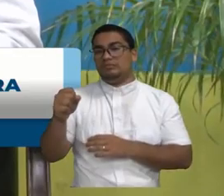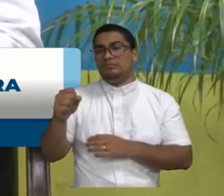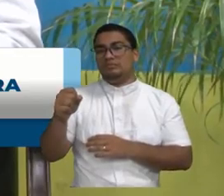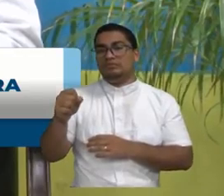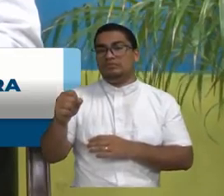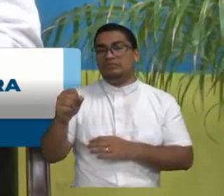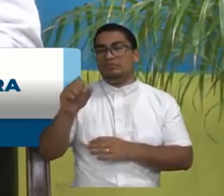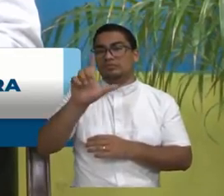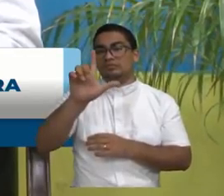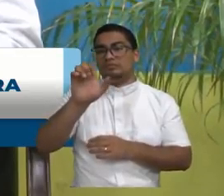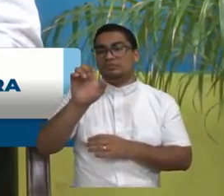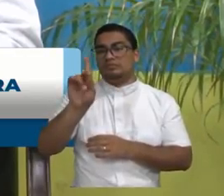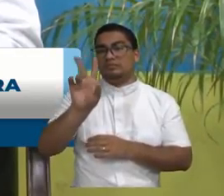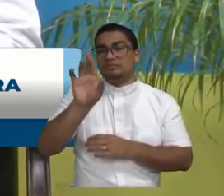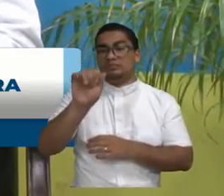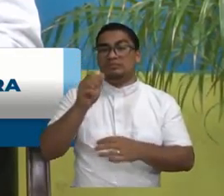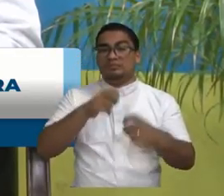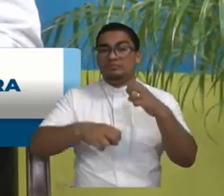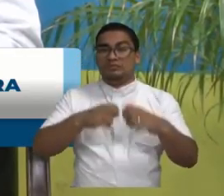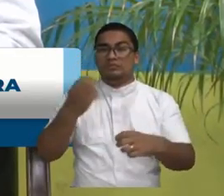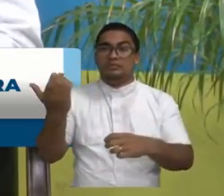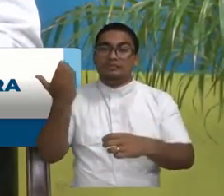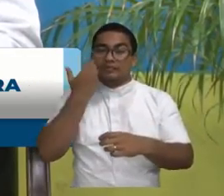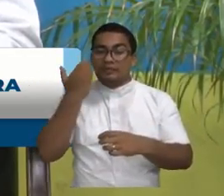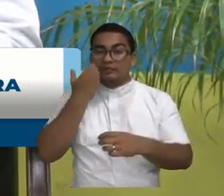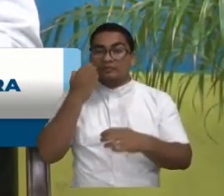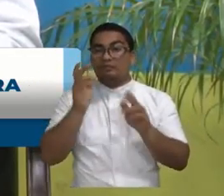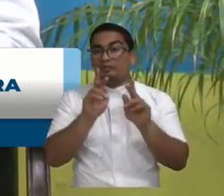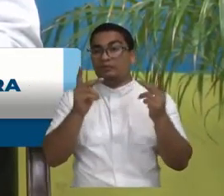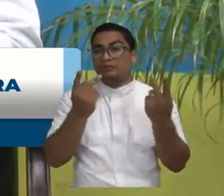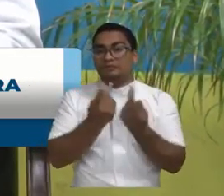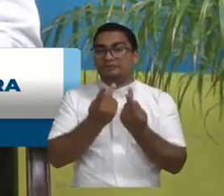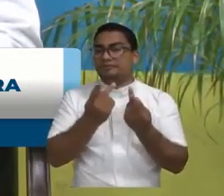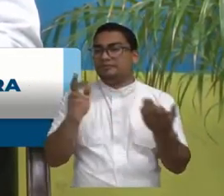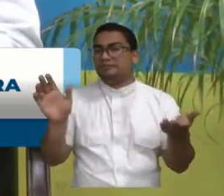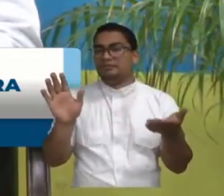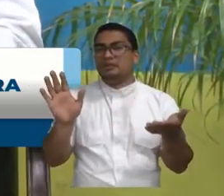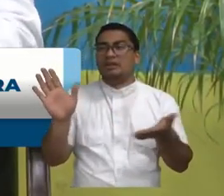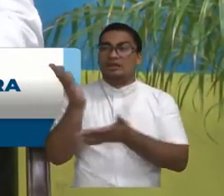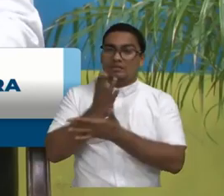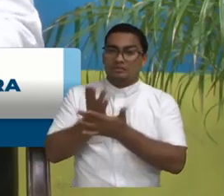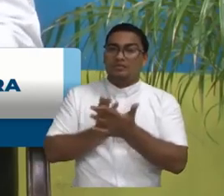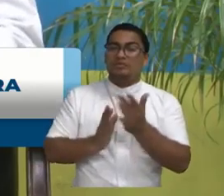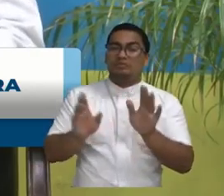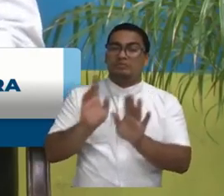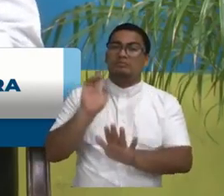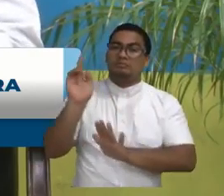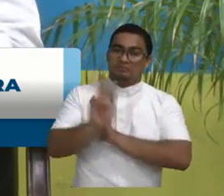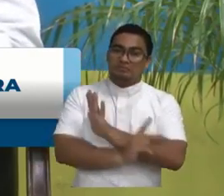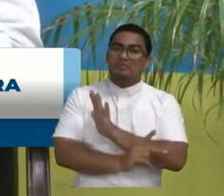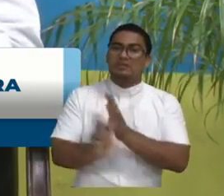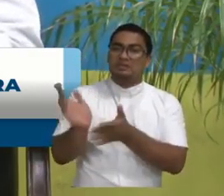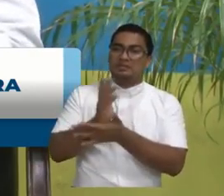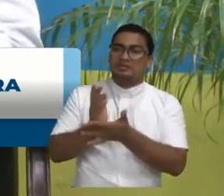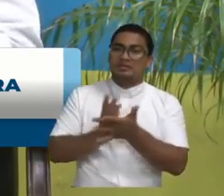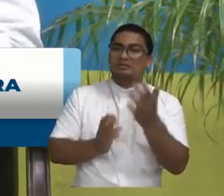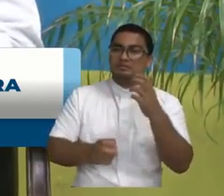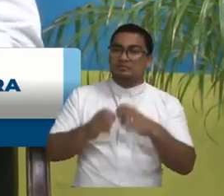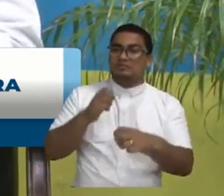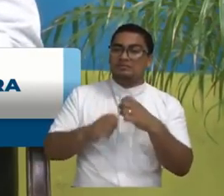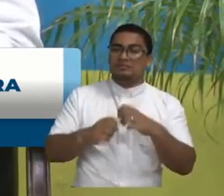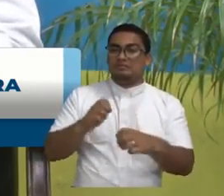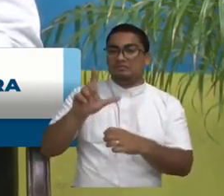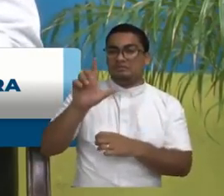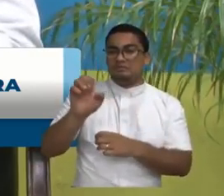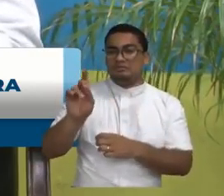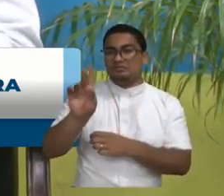elimina la lepra como un problema de salud pública. Uh-huh. Excepto en algunos países donde todavía se presentan casos importantes, como